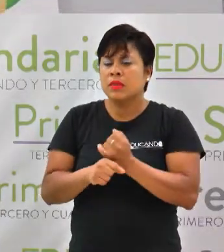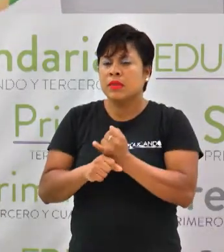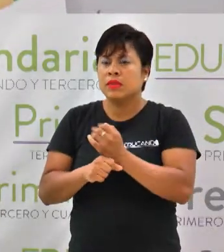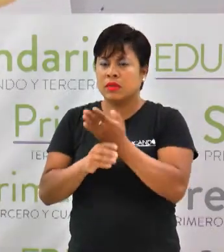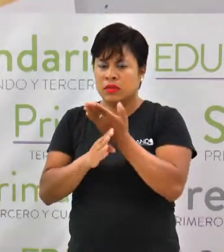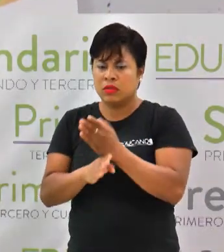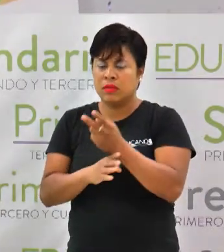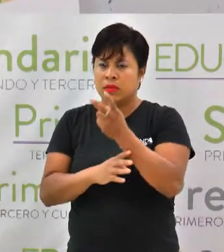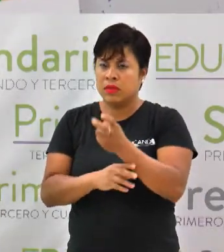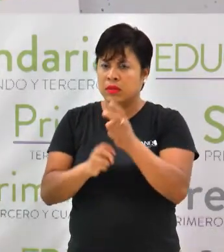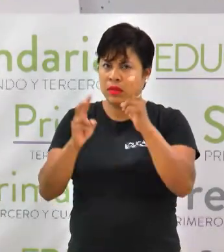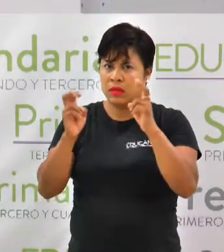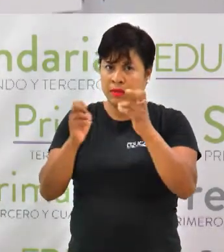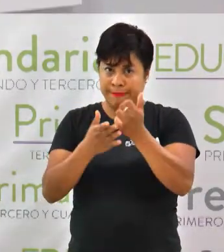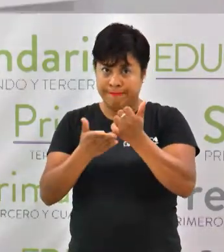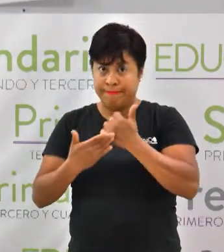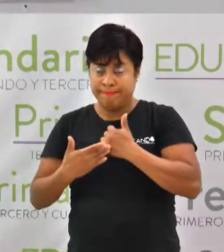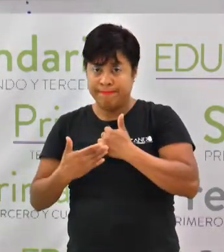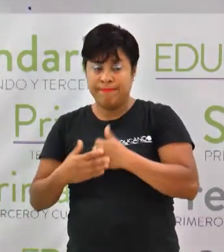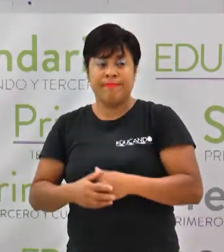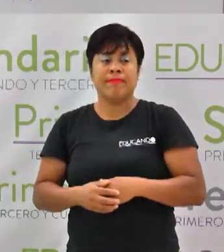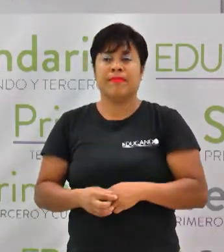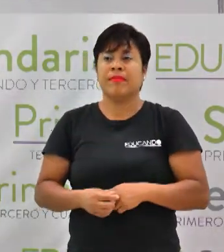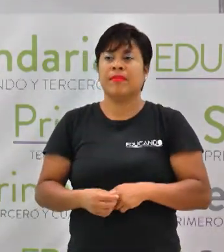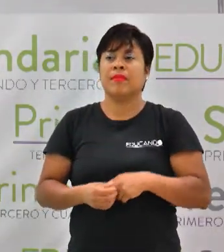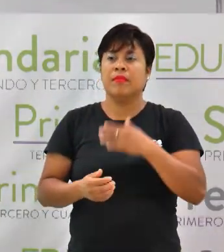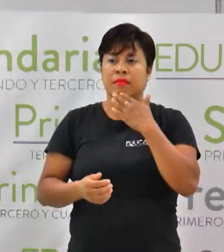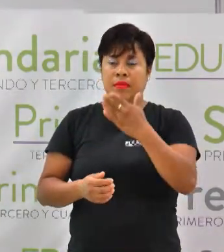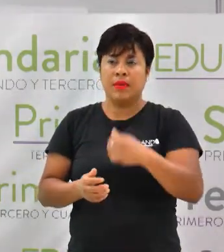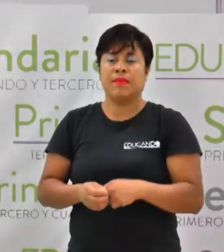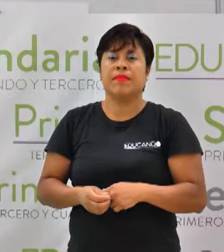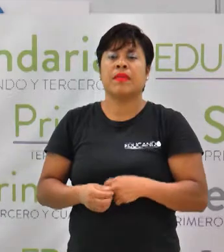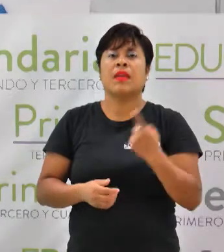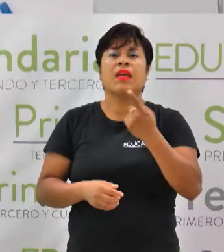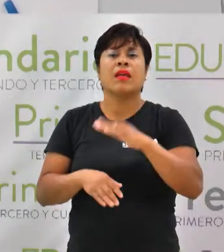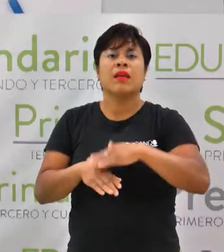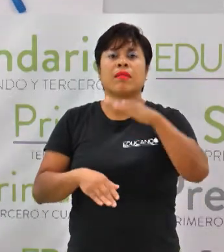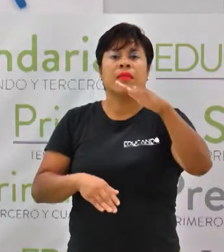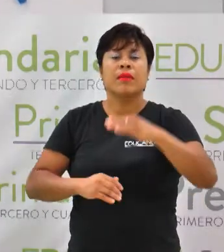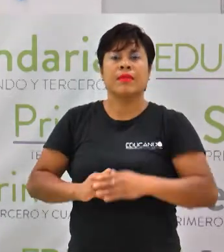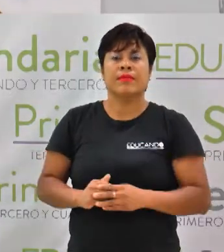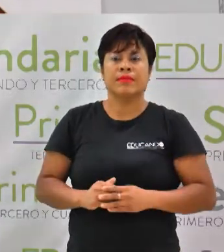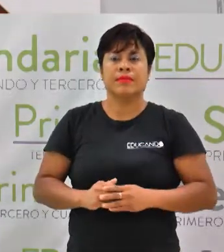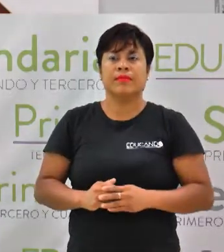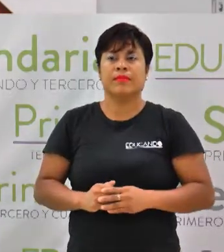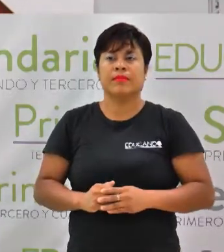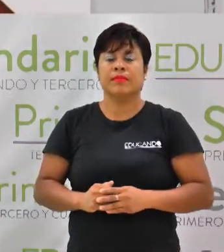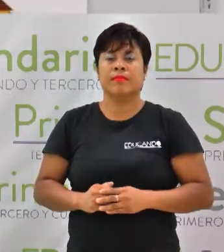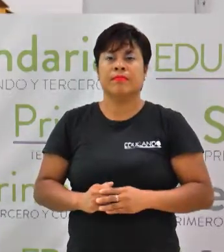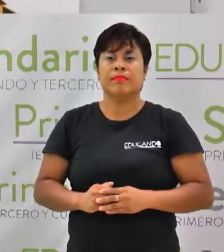investigar sobre este tema? Ayúdame, ¿sí? Bien, ¿qué más?